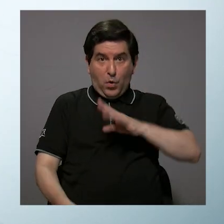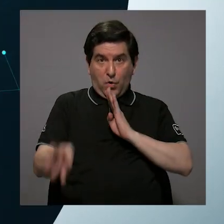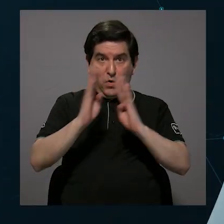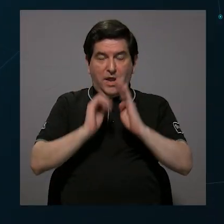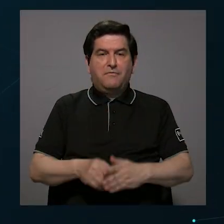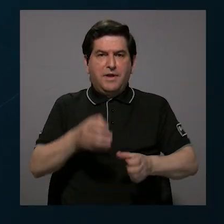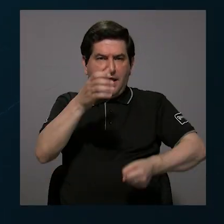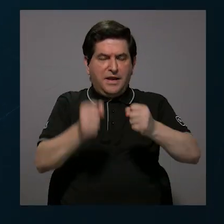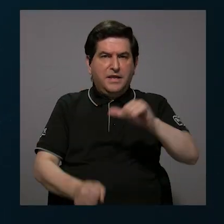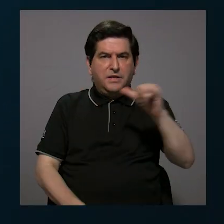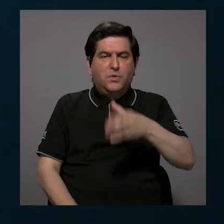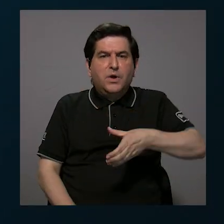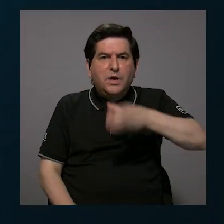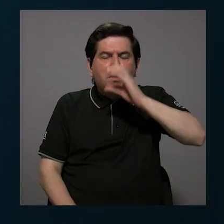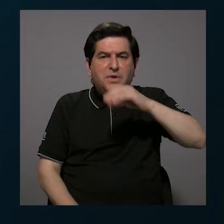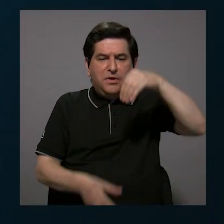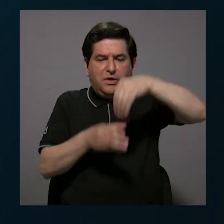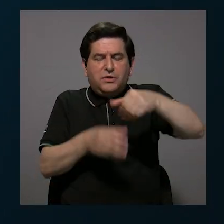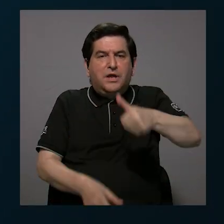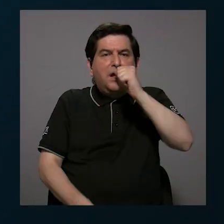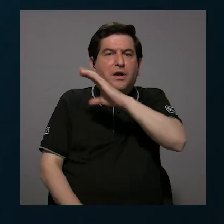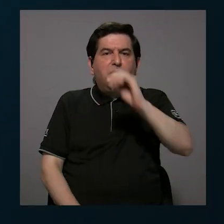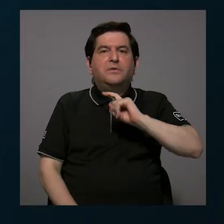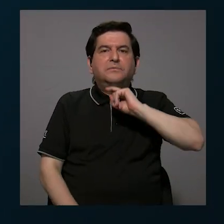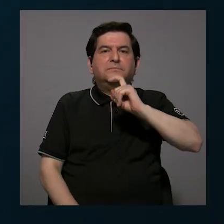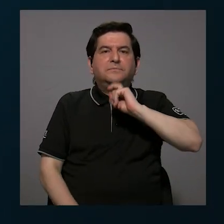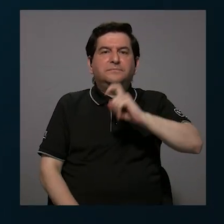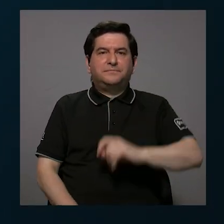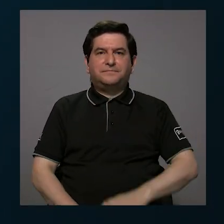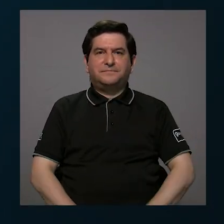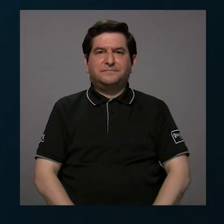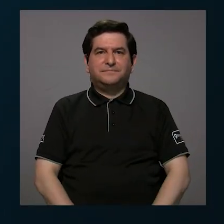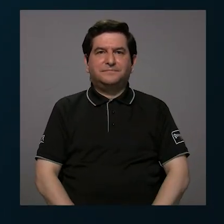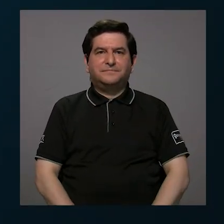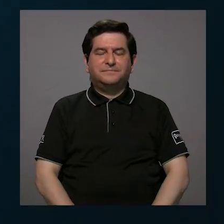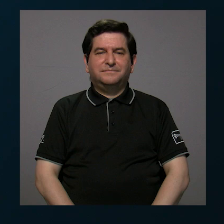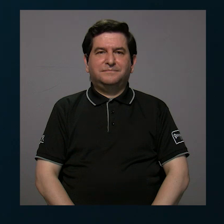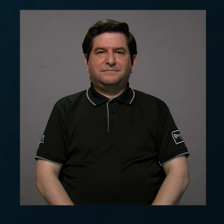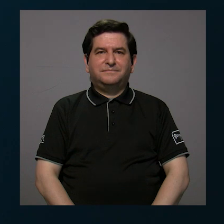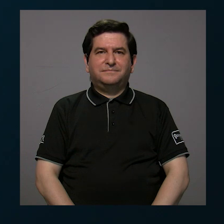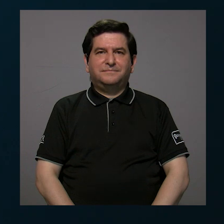Hoy hablaremos de la leche como bebida hidratante.